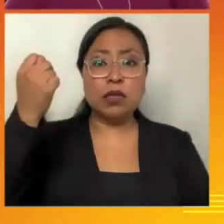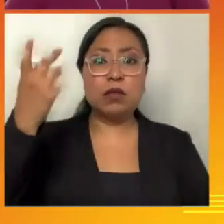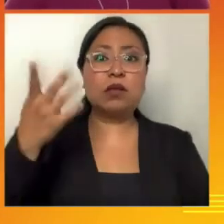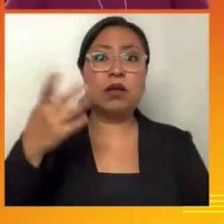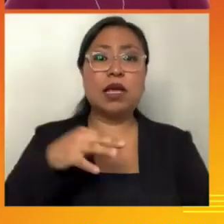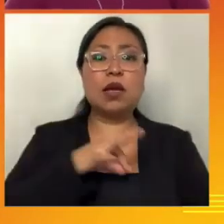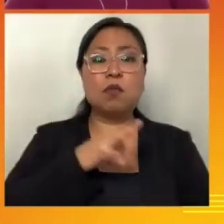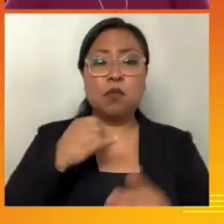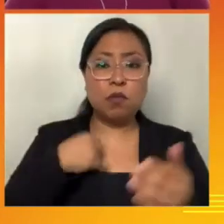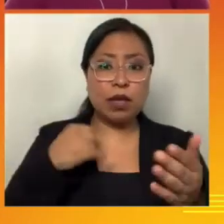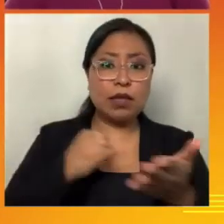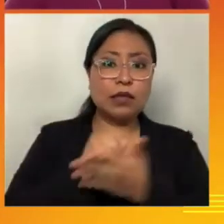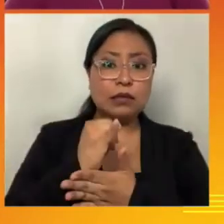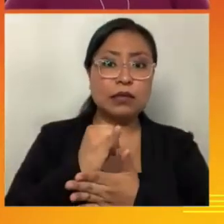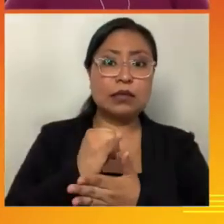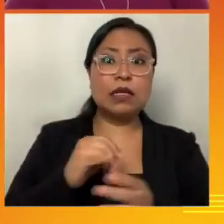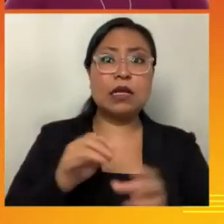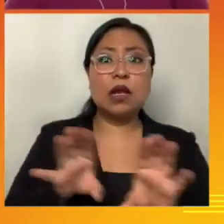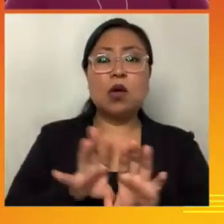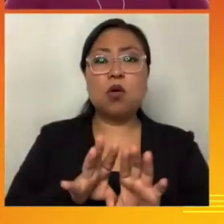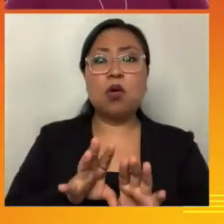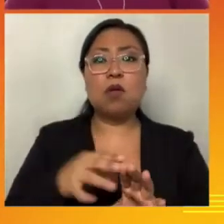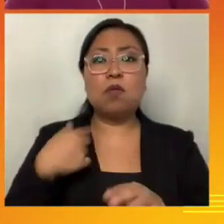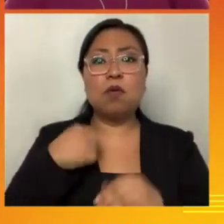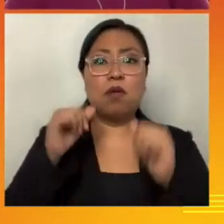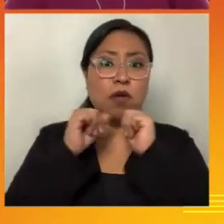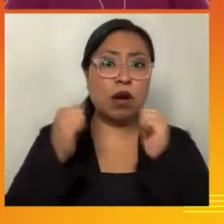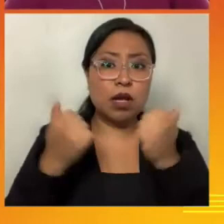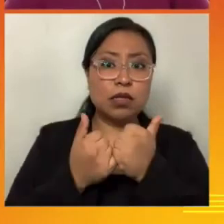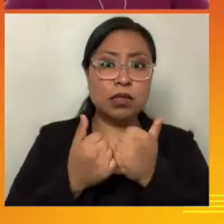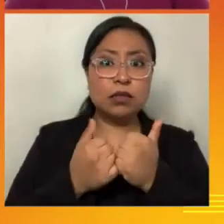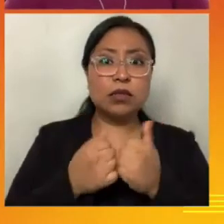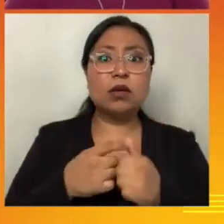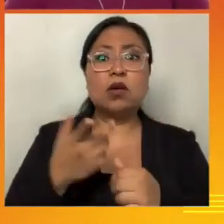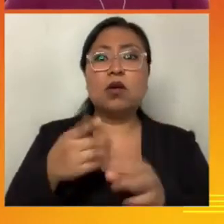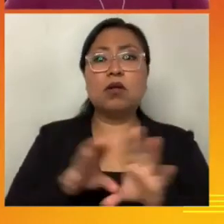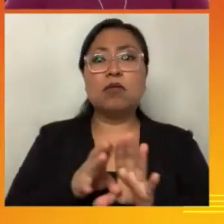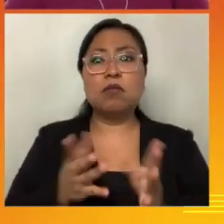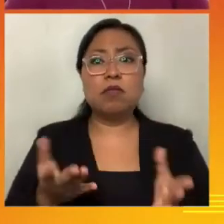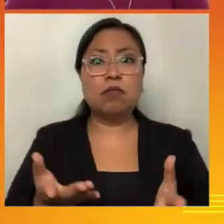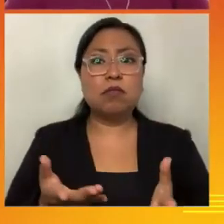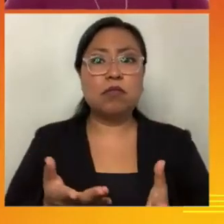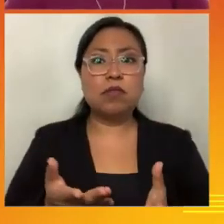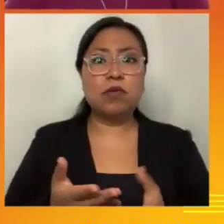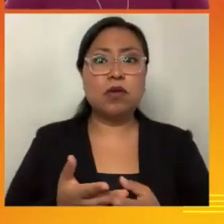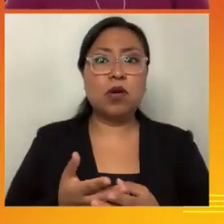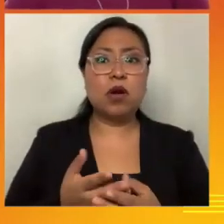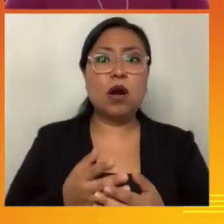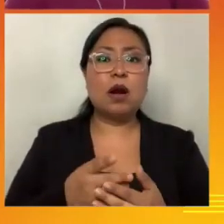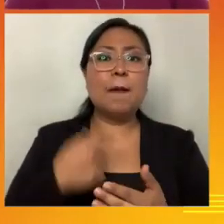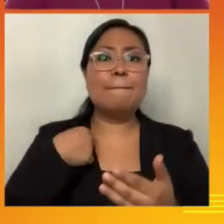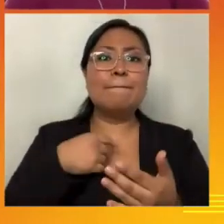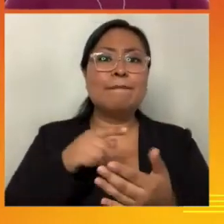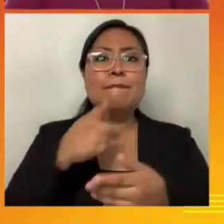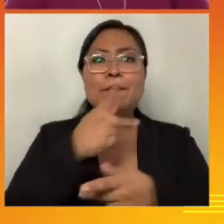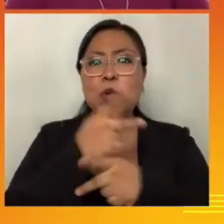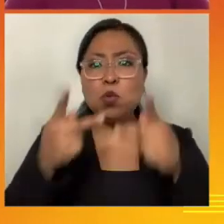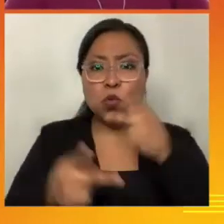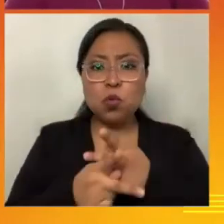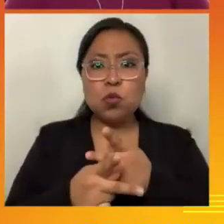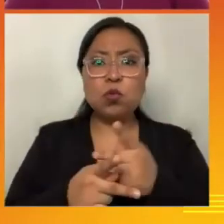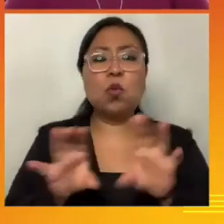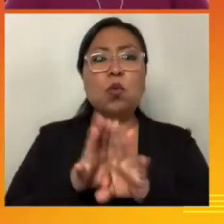decidido poner a disposición de las organizaciones de la sociedad civil sus productos o sus soluciones para que